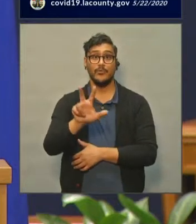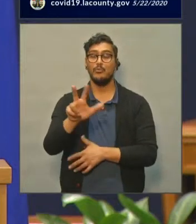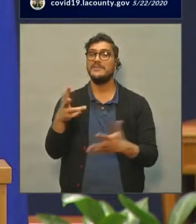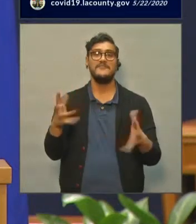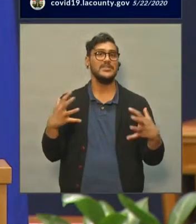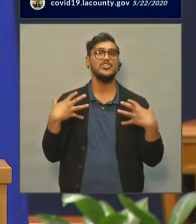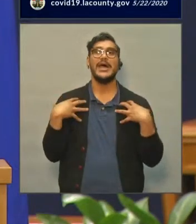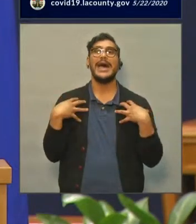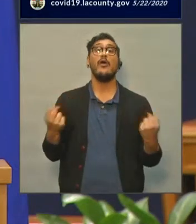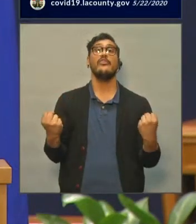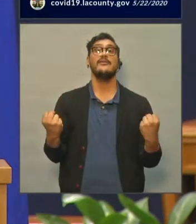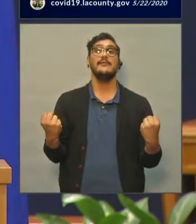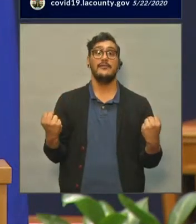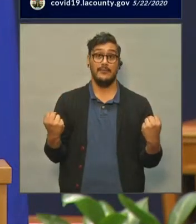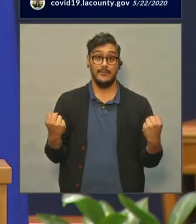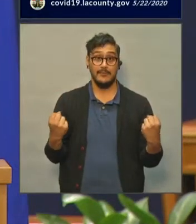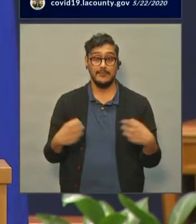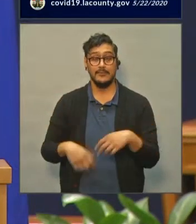han recuperado,